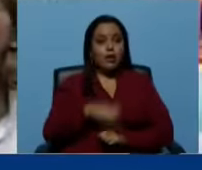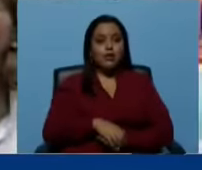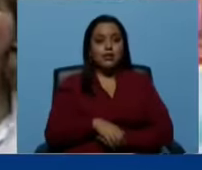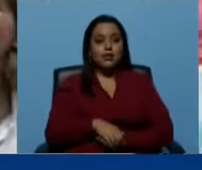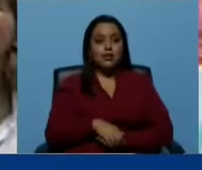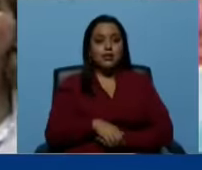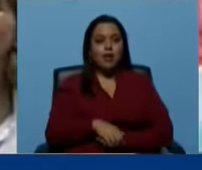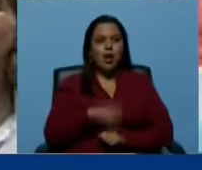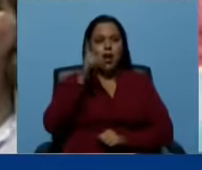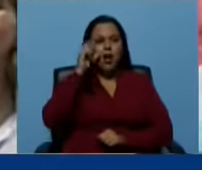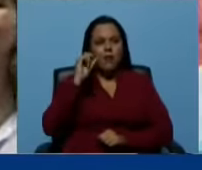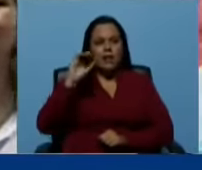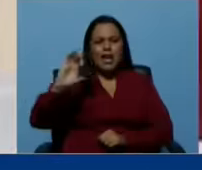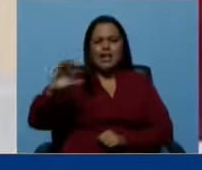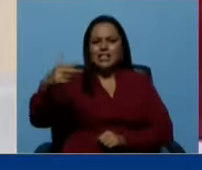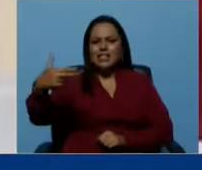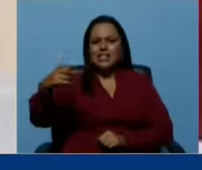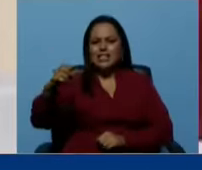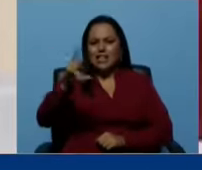Cherry Navarro?